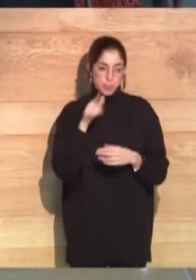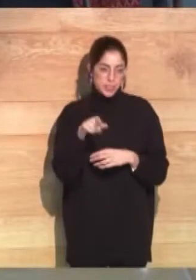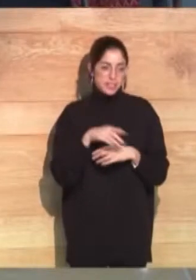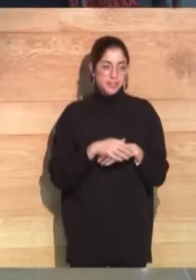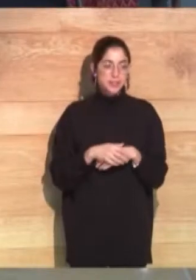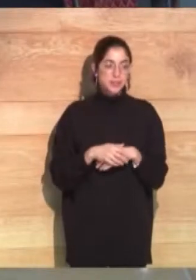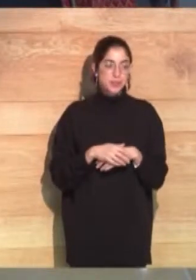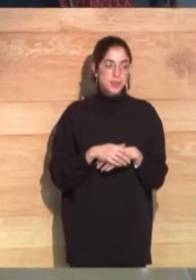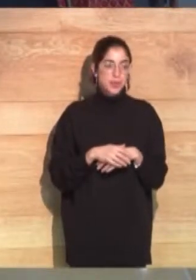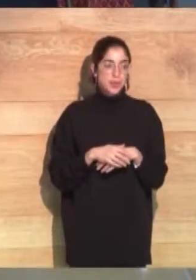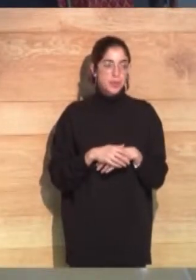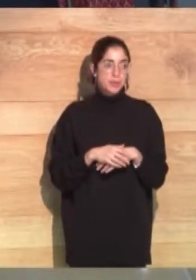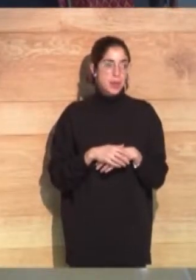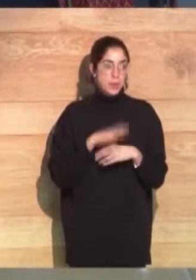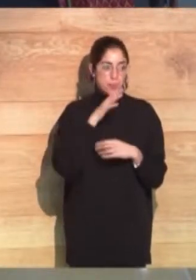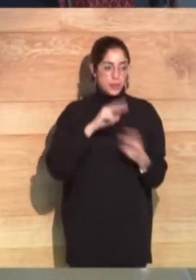Gracias por traducir esto.